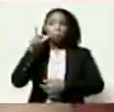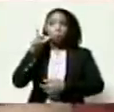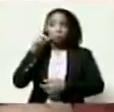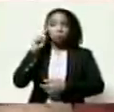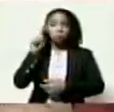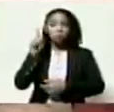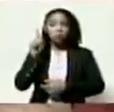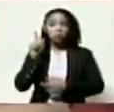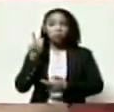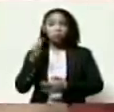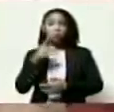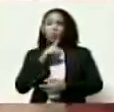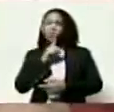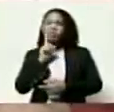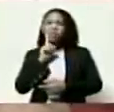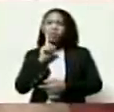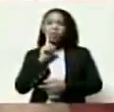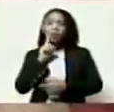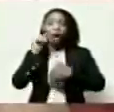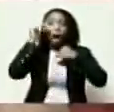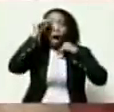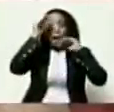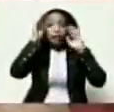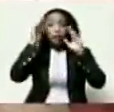¿cómo se llama?